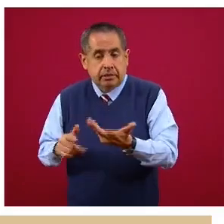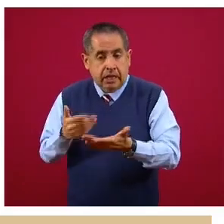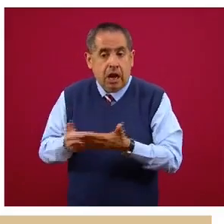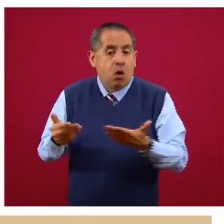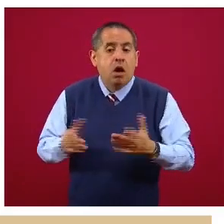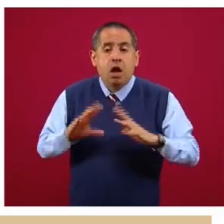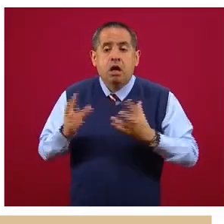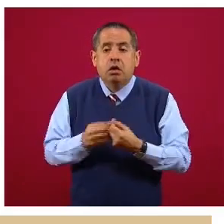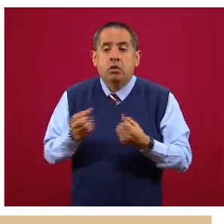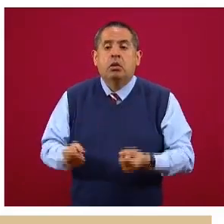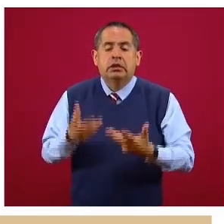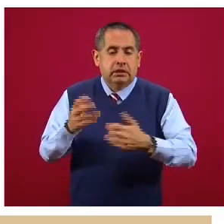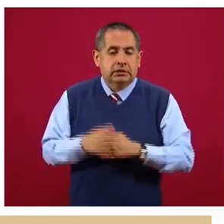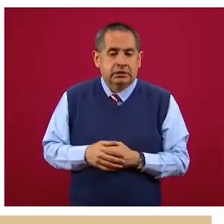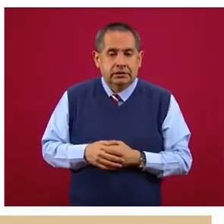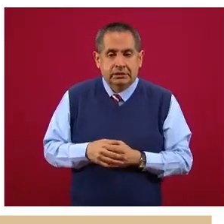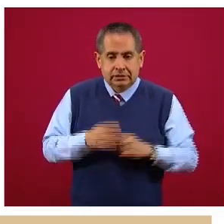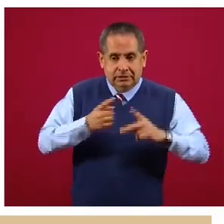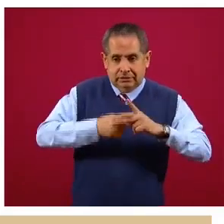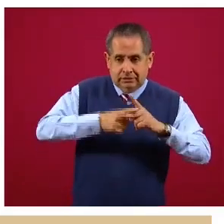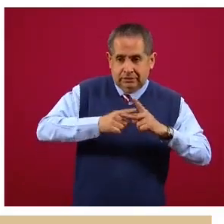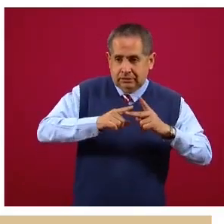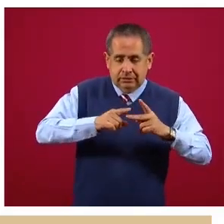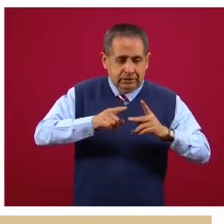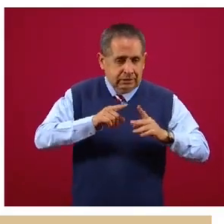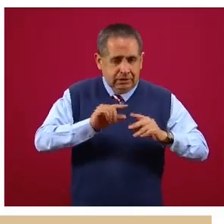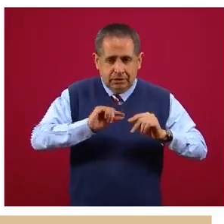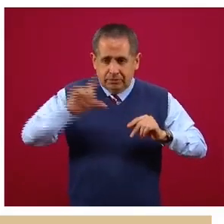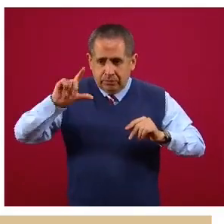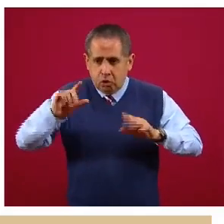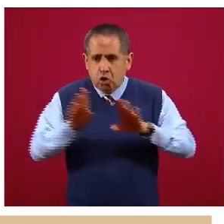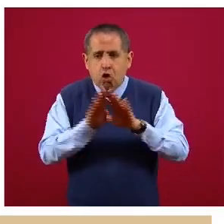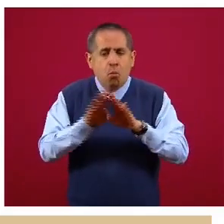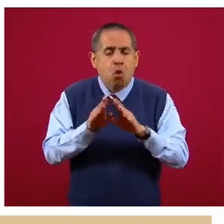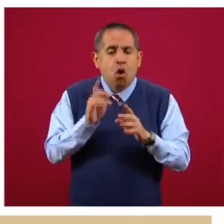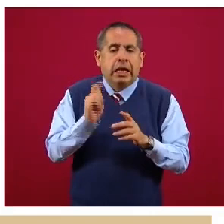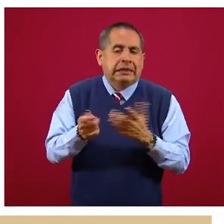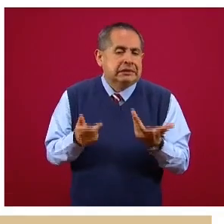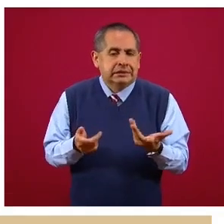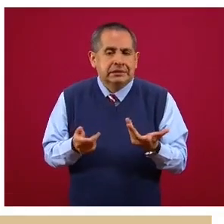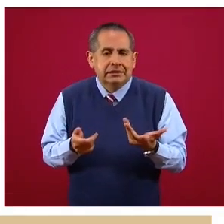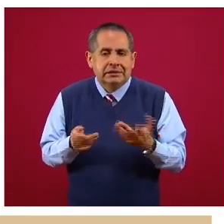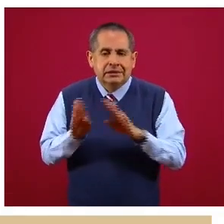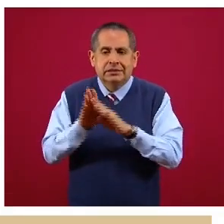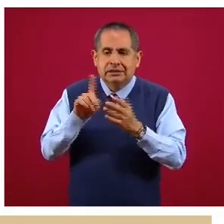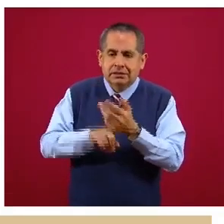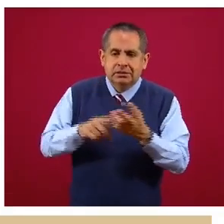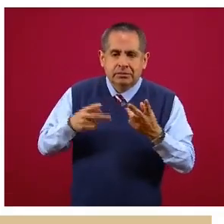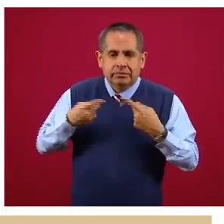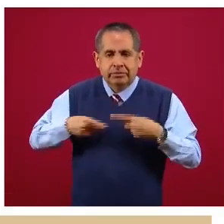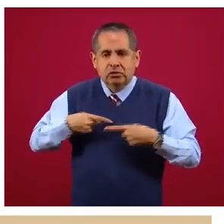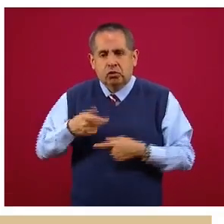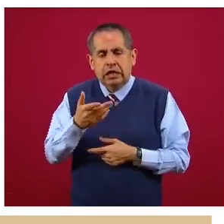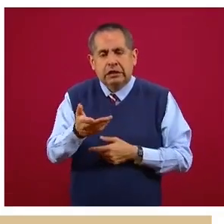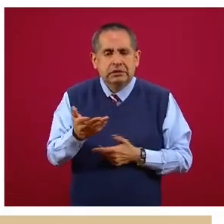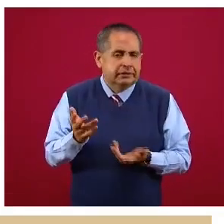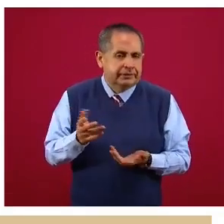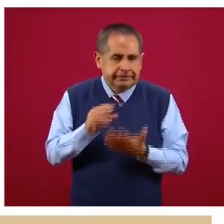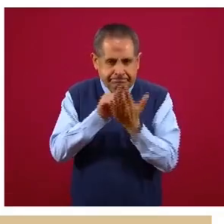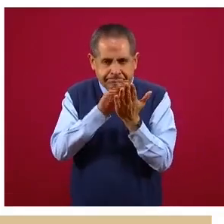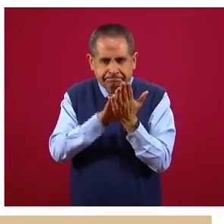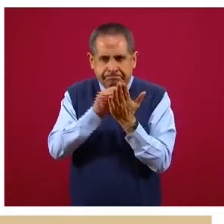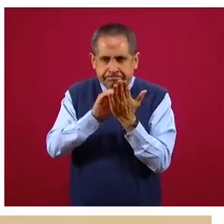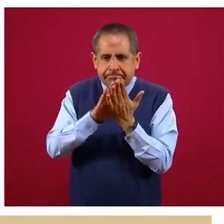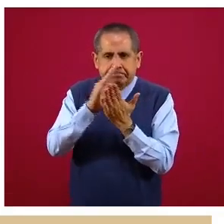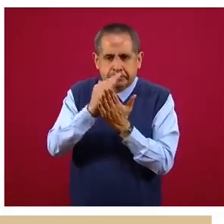este momento estas proporciones de cómo se ha distribuido el conjunto de los casos que han sido